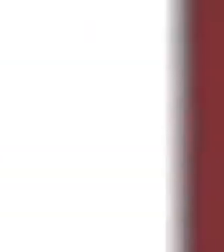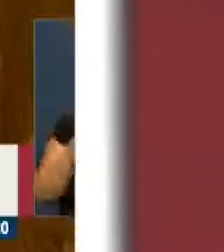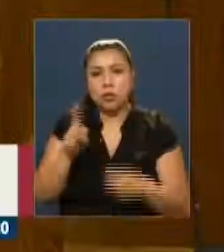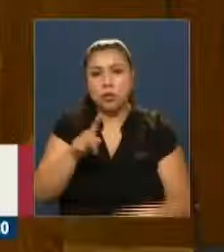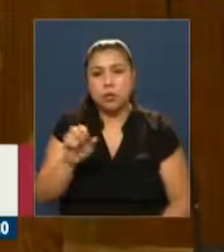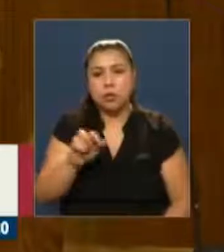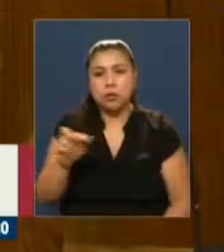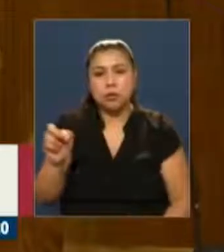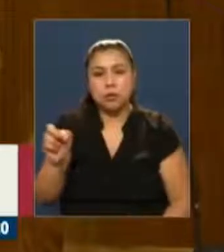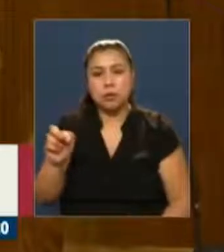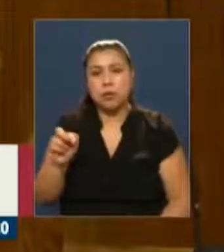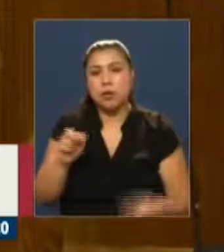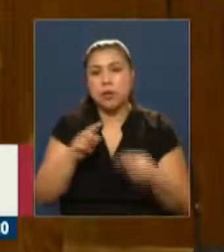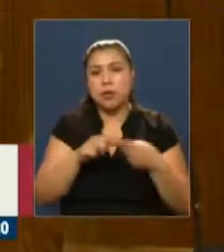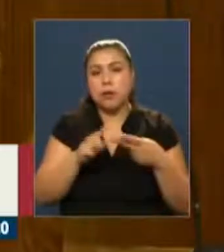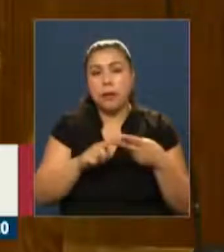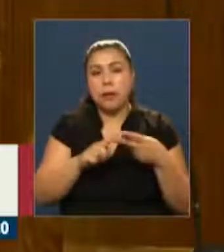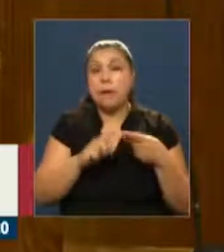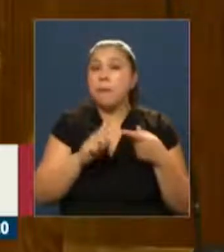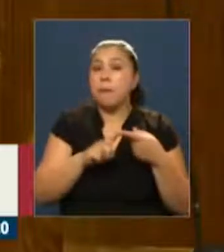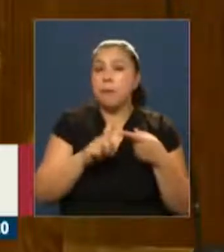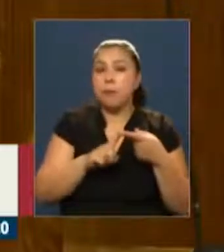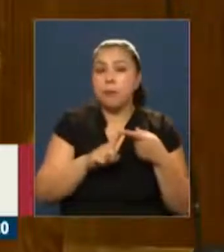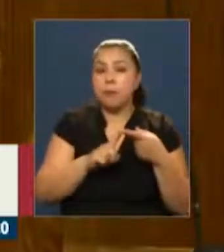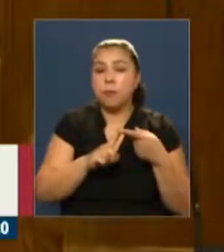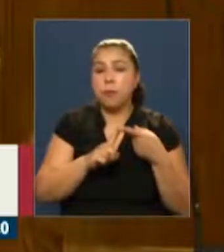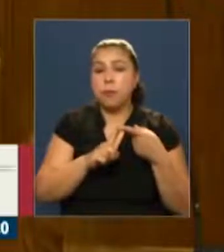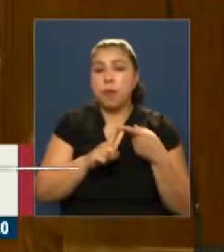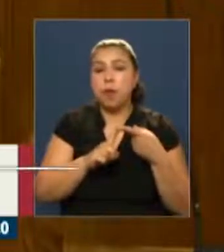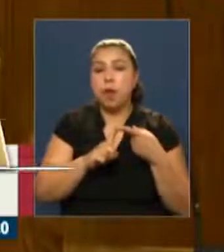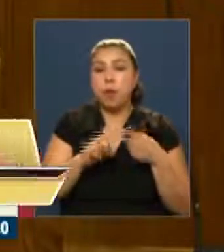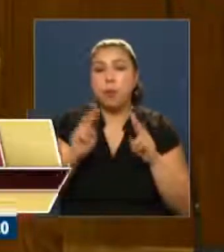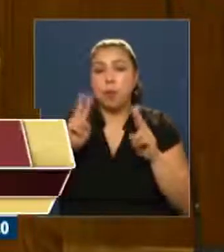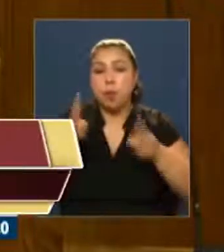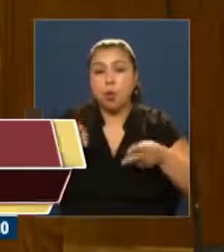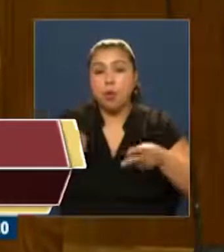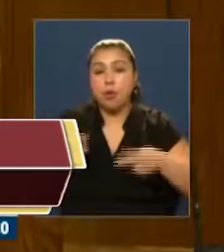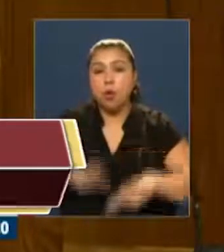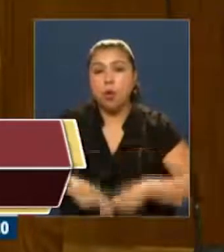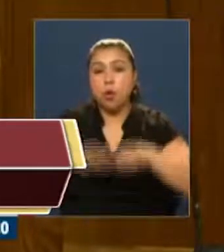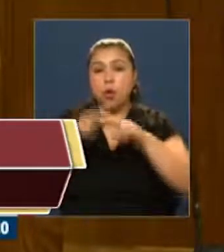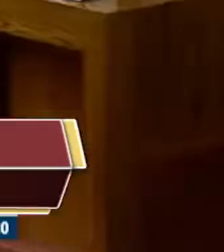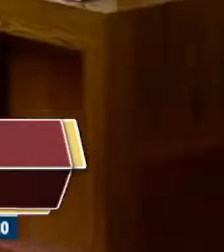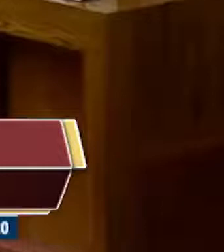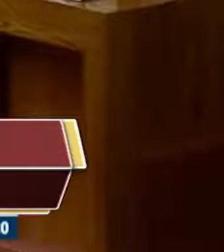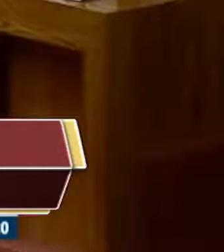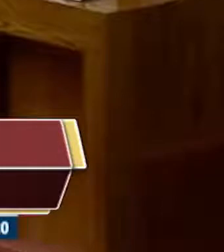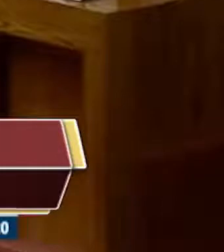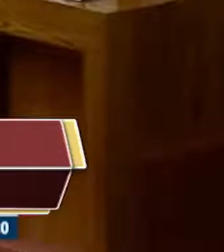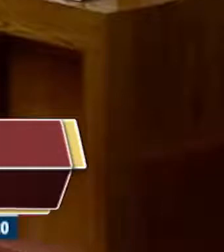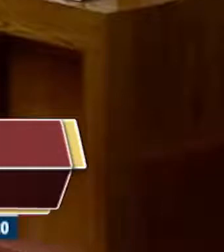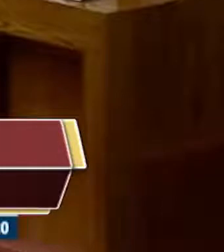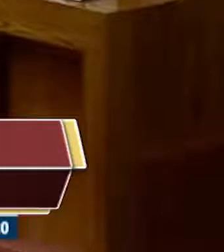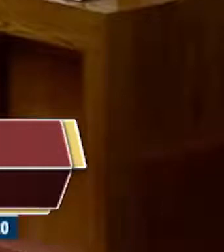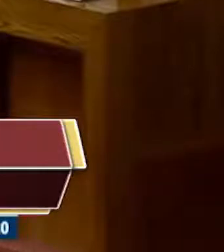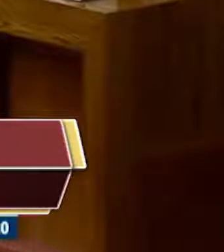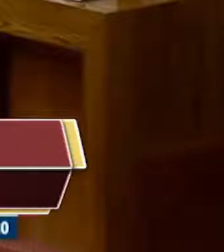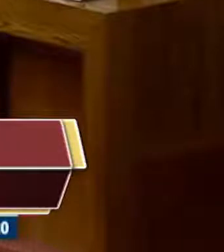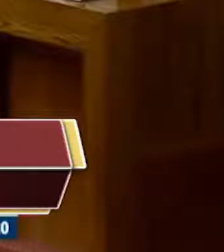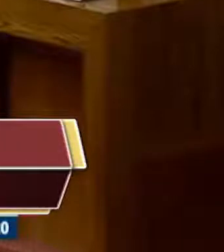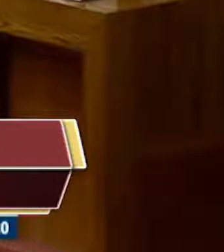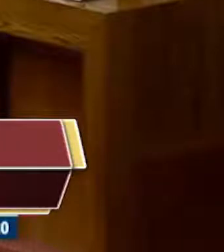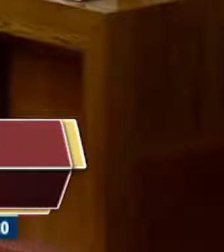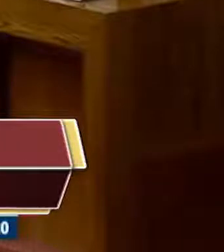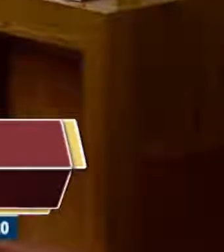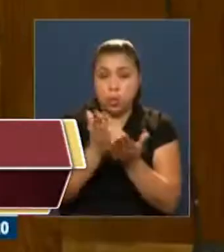En dos sentidos. Y finalmente, por 87 votos a favor, 47 en contra y 2 abstenciones, la Cámara aprobó